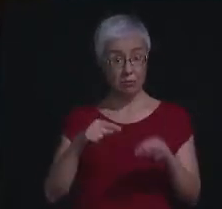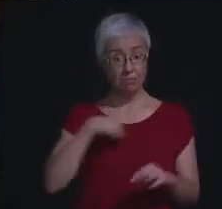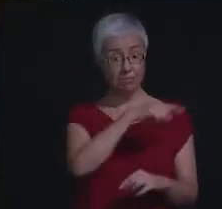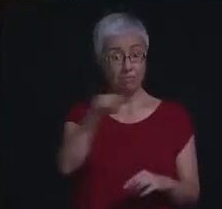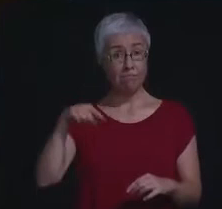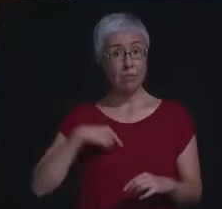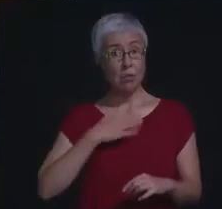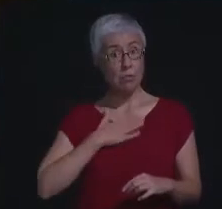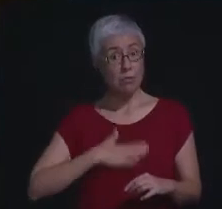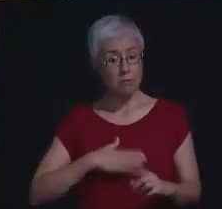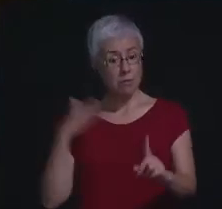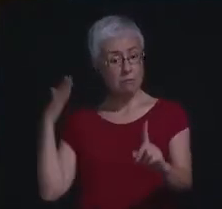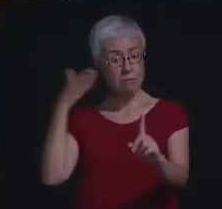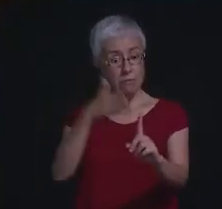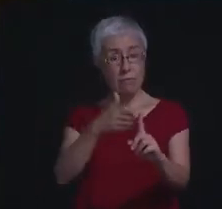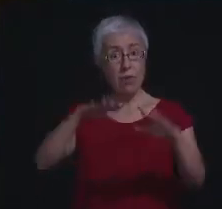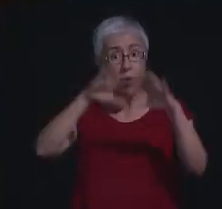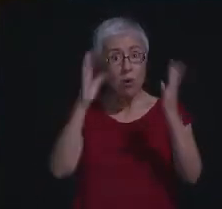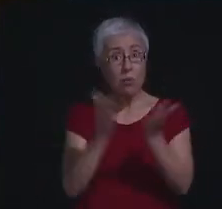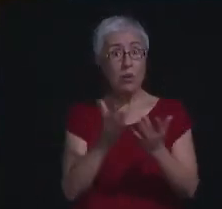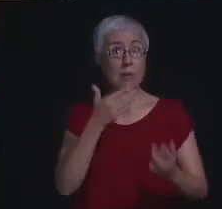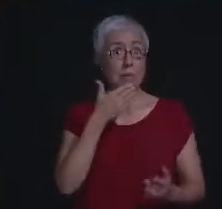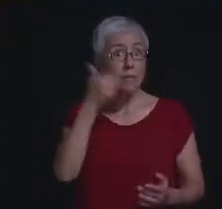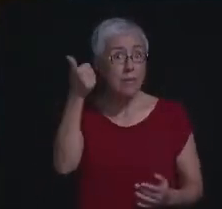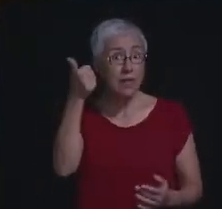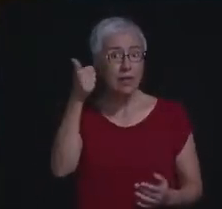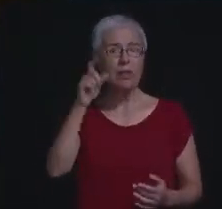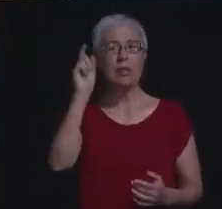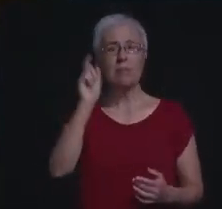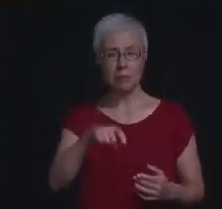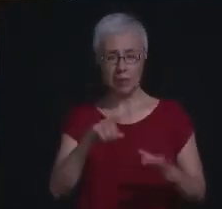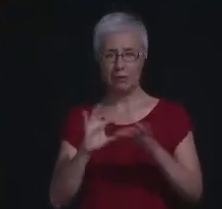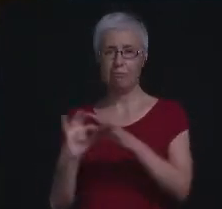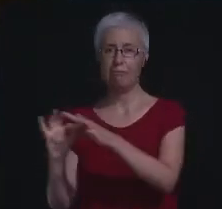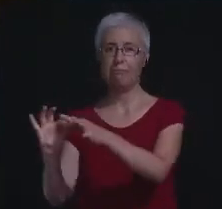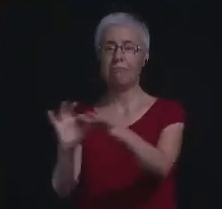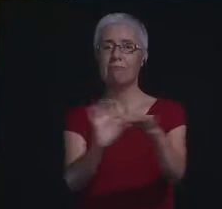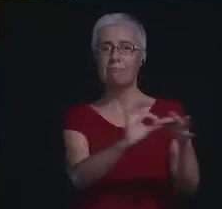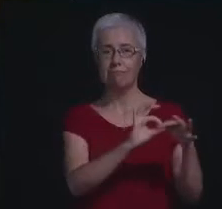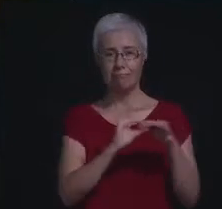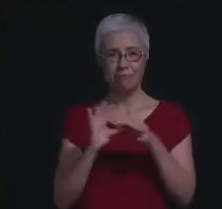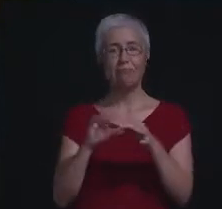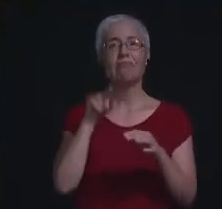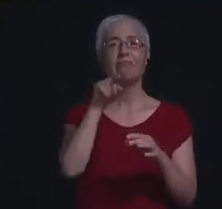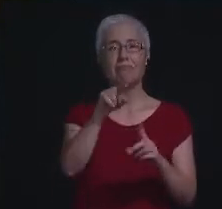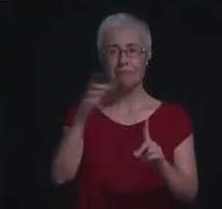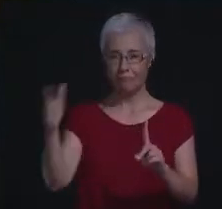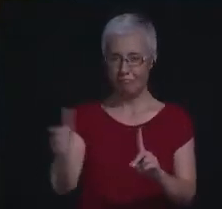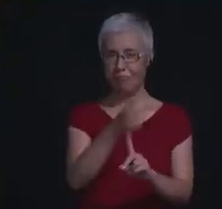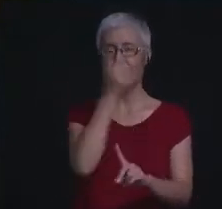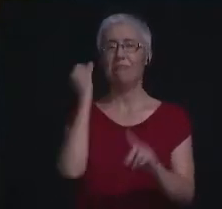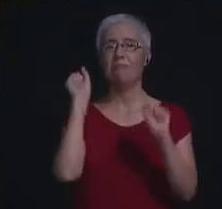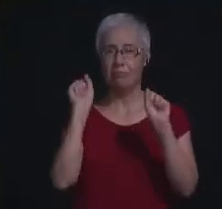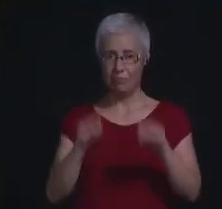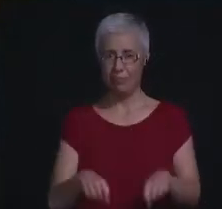mundo mejor lo hagamos de forma conjunta, porque solo así podremos dar respuesta a los grandes retos sociales y